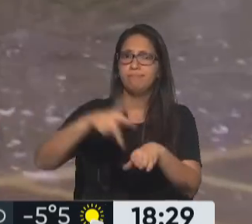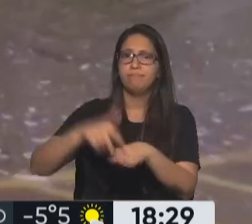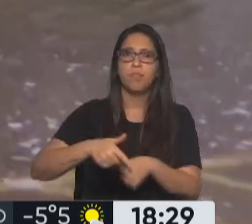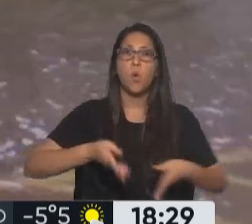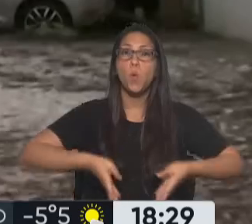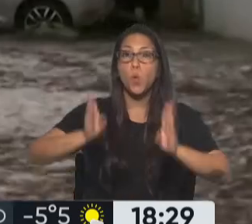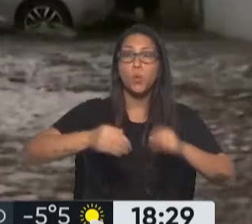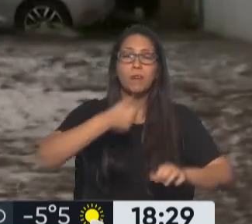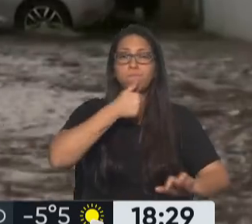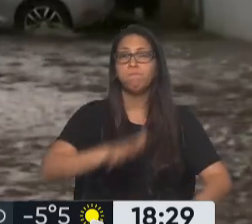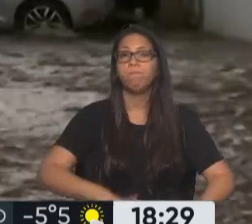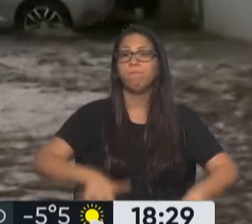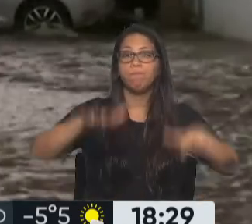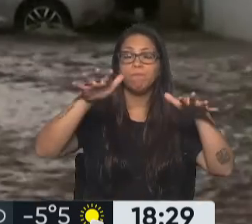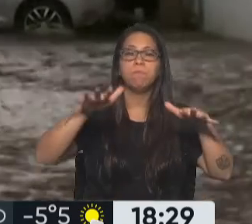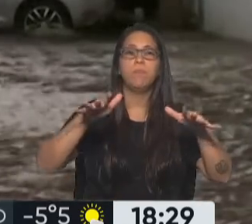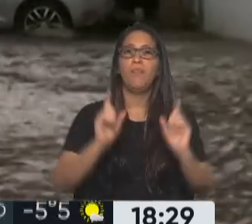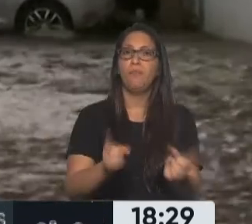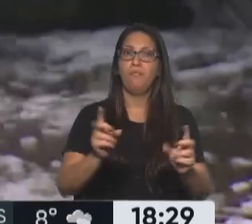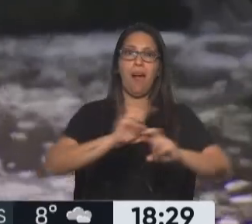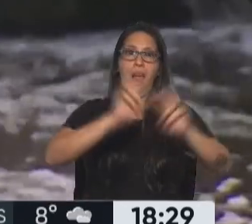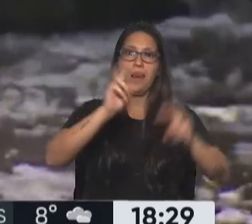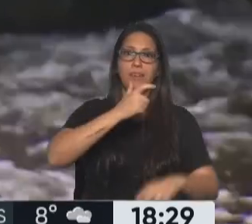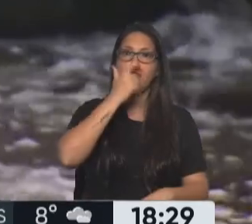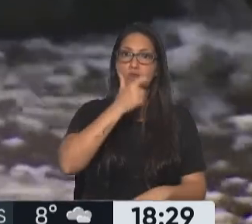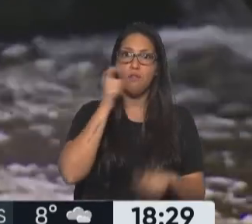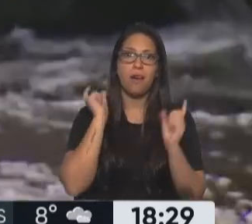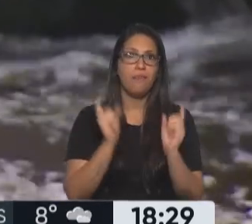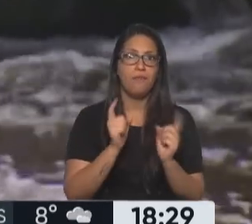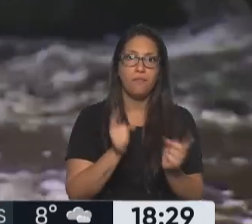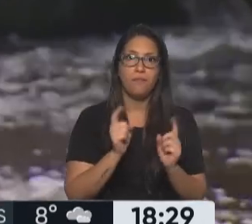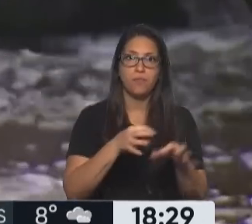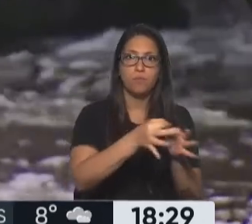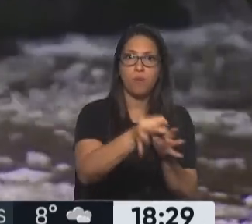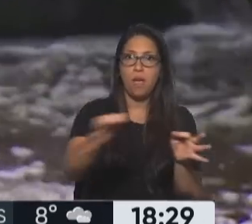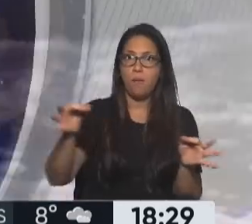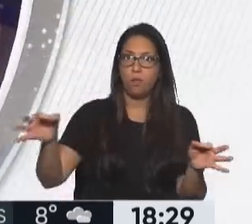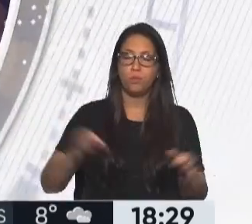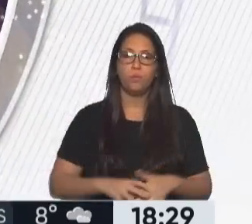inundadas. Se mantiene vigente la alerta roja en algunas comarcas.